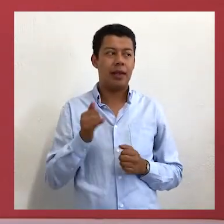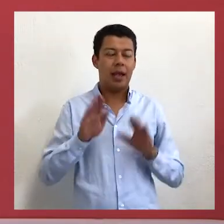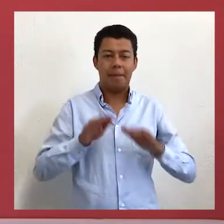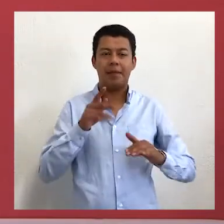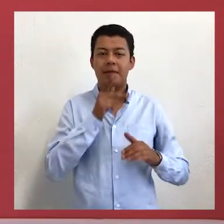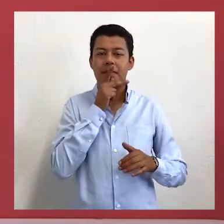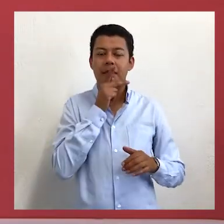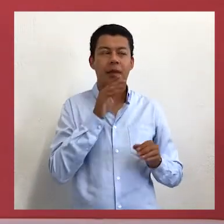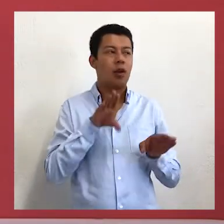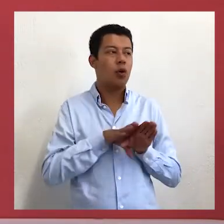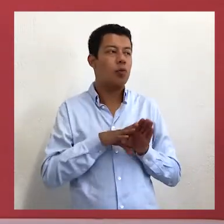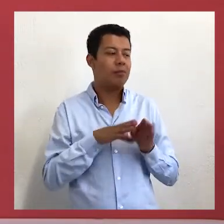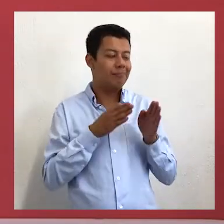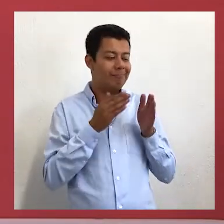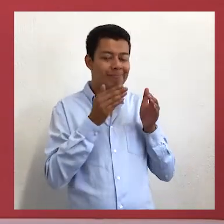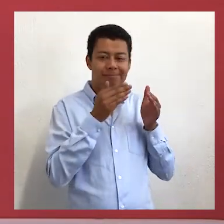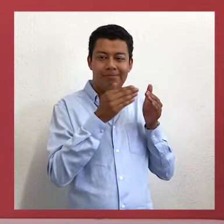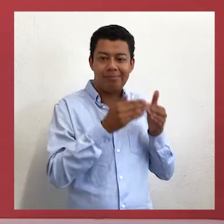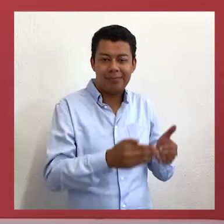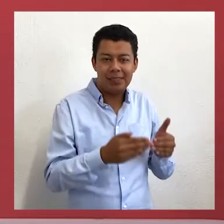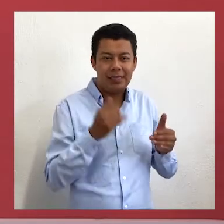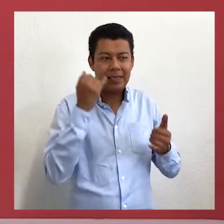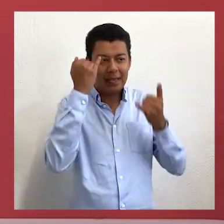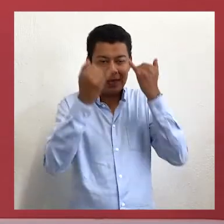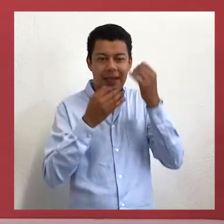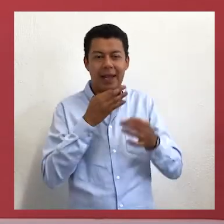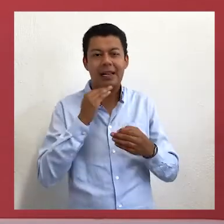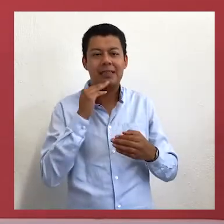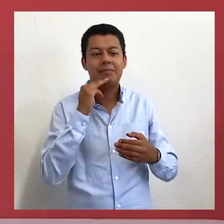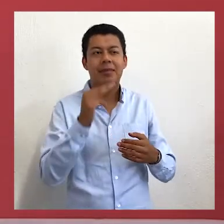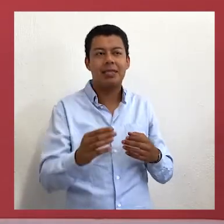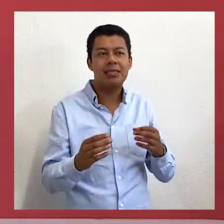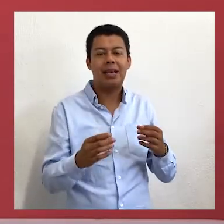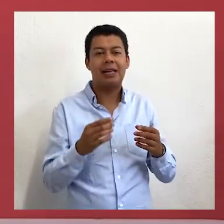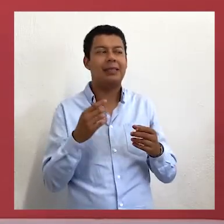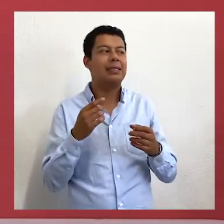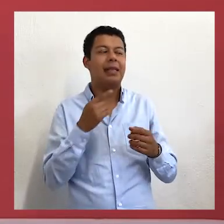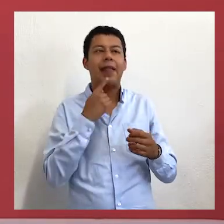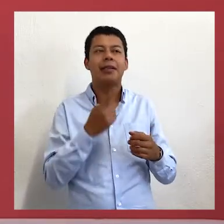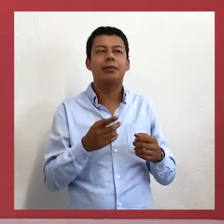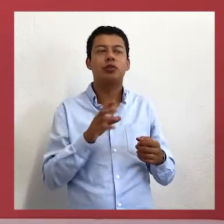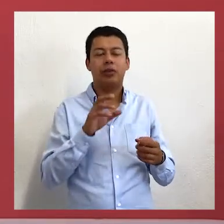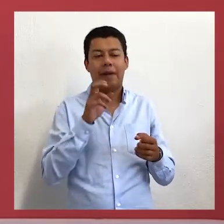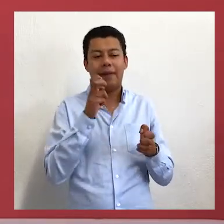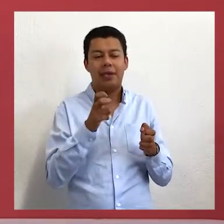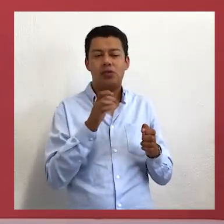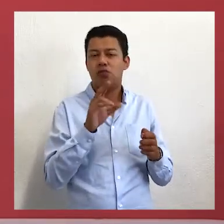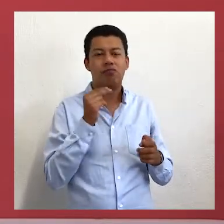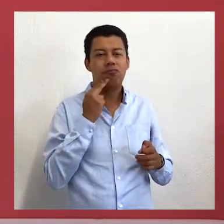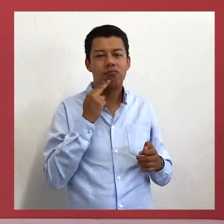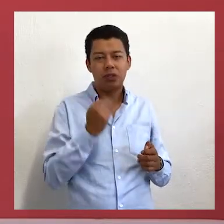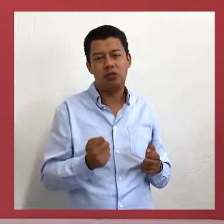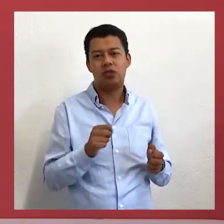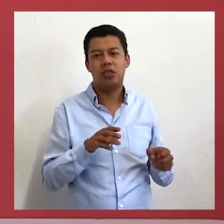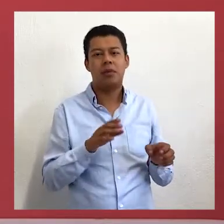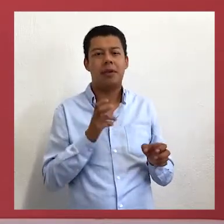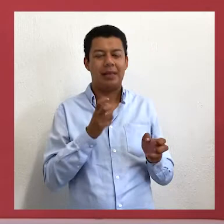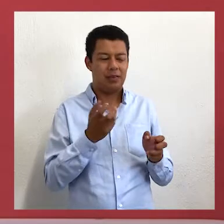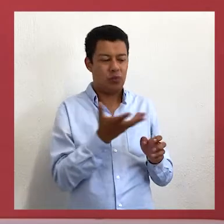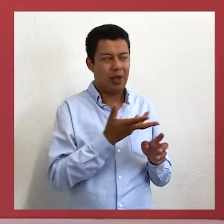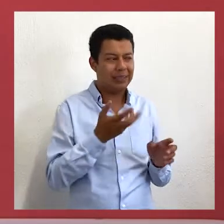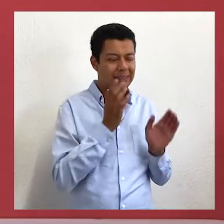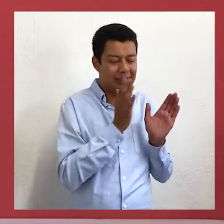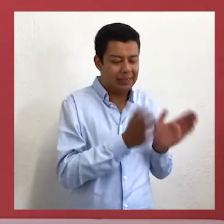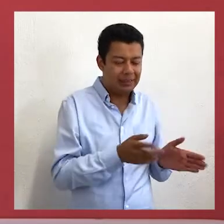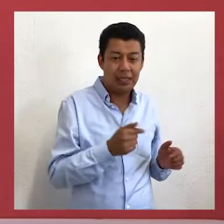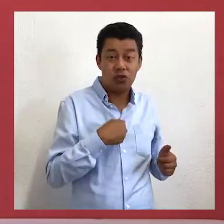limitamos y damos ideas o mensajes, esto no te va a funcionar, no lo hagas así, porque si yo ya te dije cómo lo hagas,